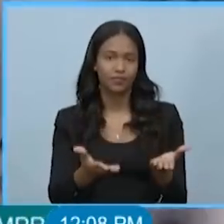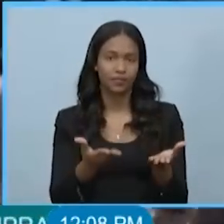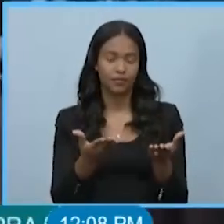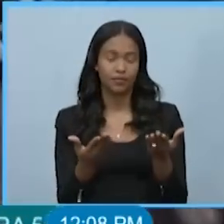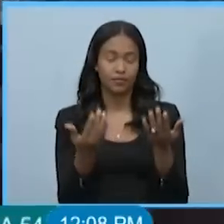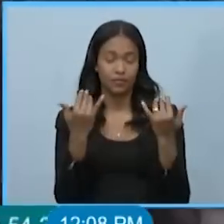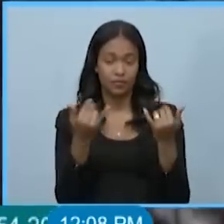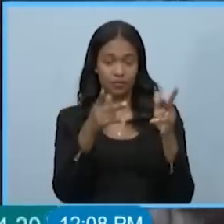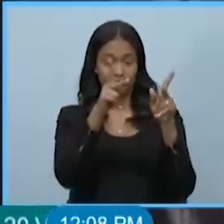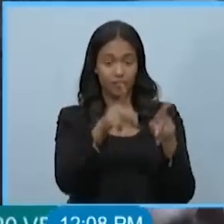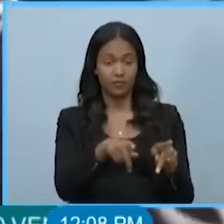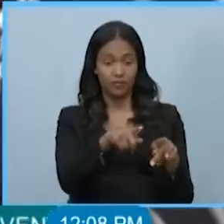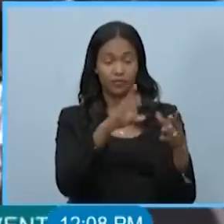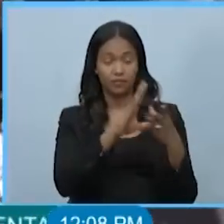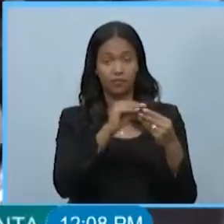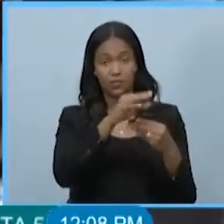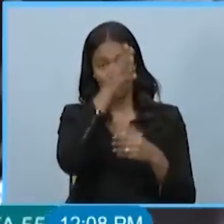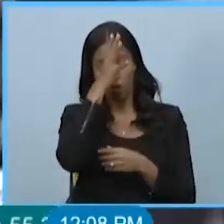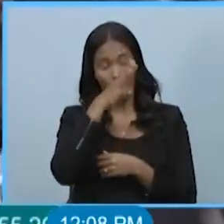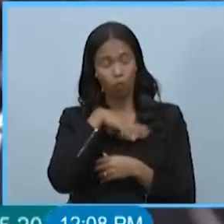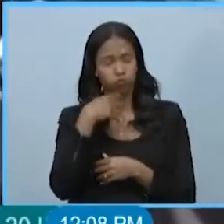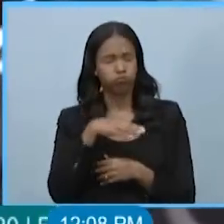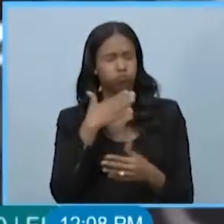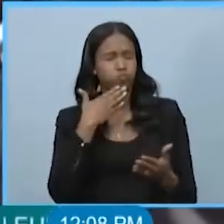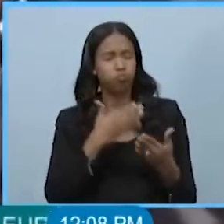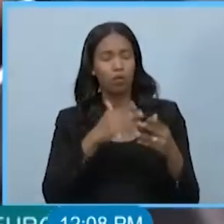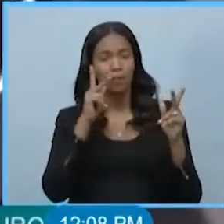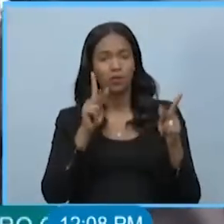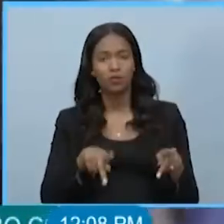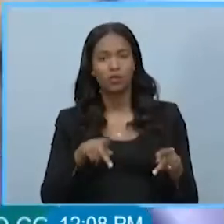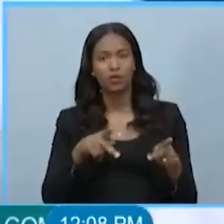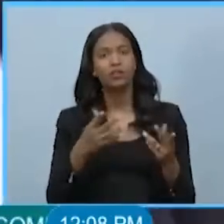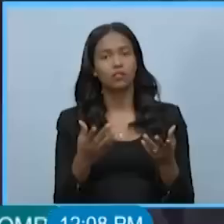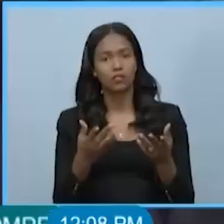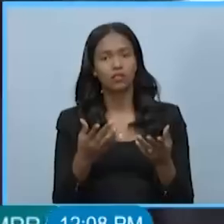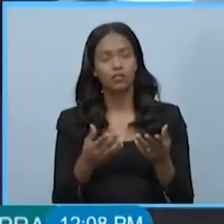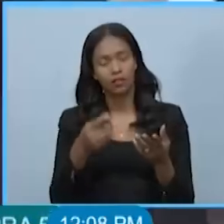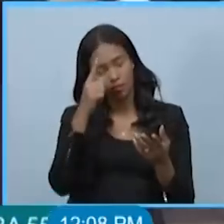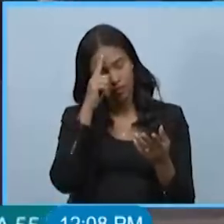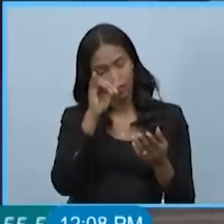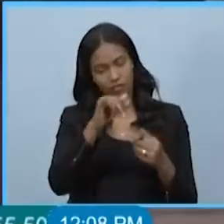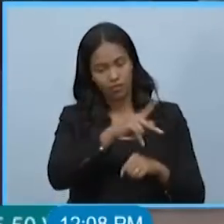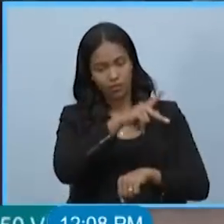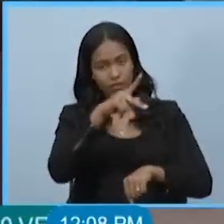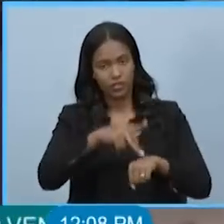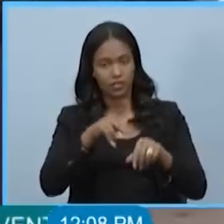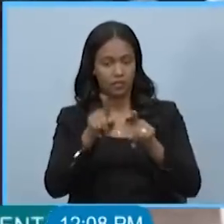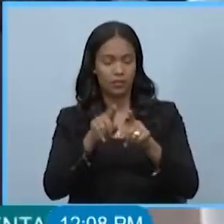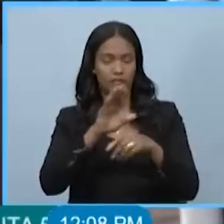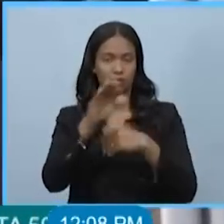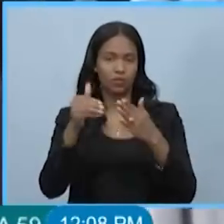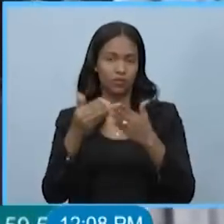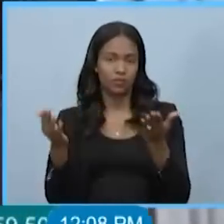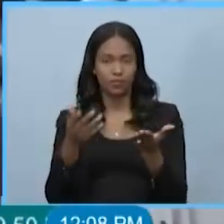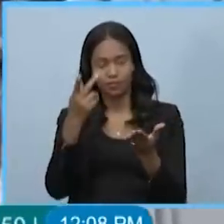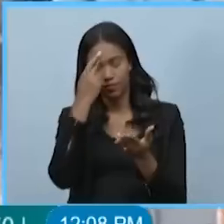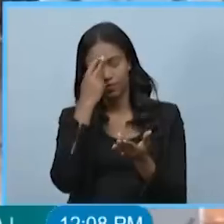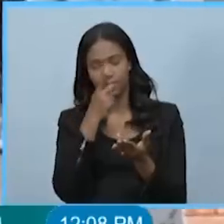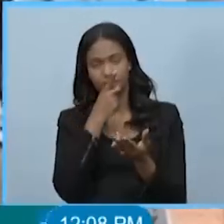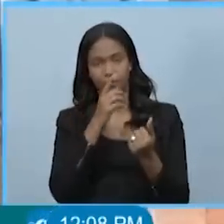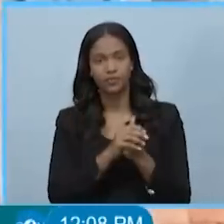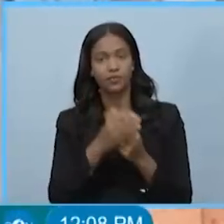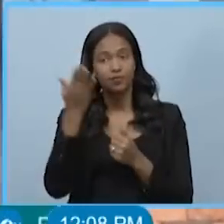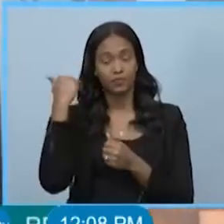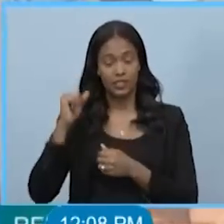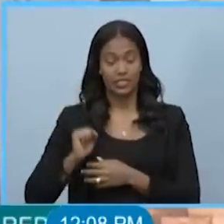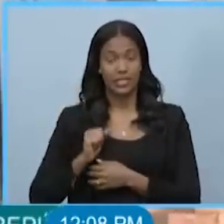quienes definen como un hombre que lo dio todo por los menos favorecidos, tanto de esta provincia como de todo el país. El ex senador